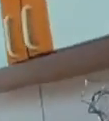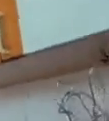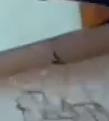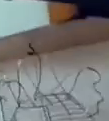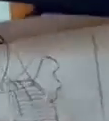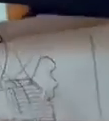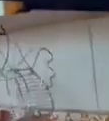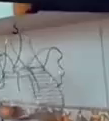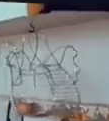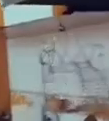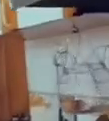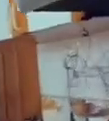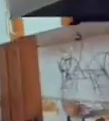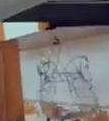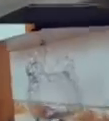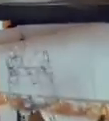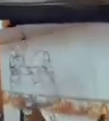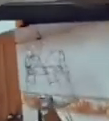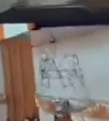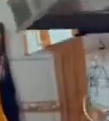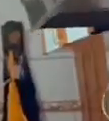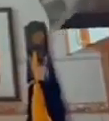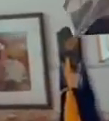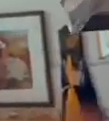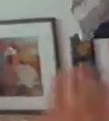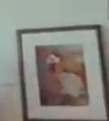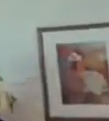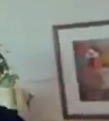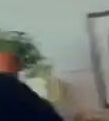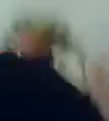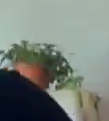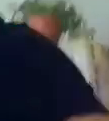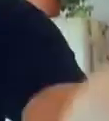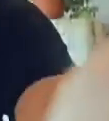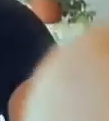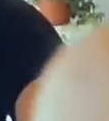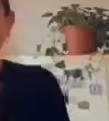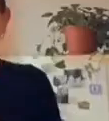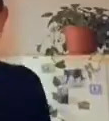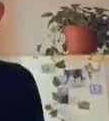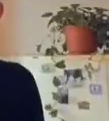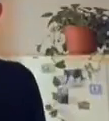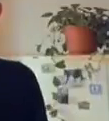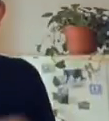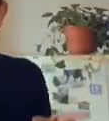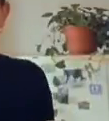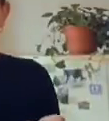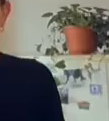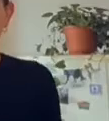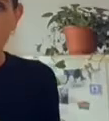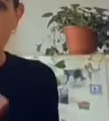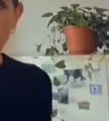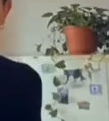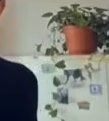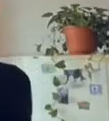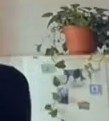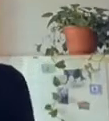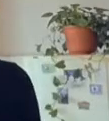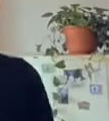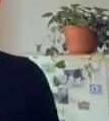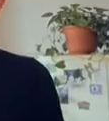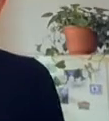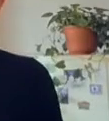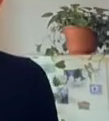a seguir tocando el tema, creemos que es conveniente aclarar algunos conceptos básicos. Primero, ¿cuál es la diferencia